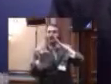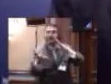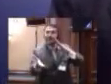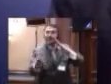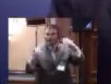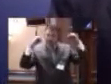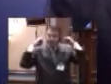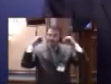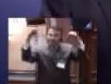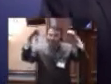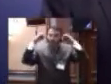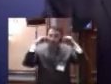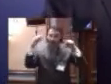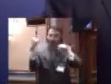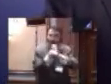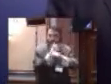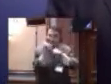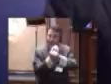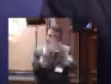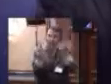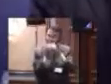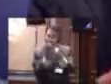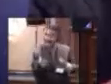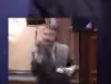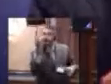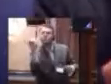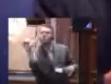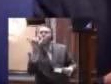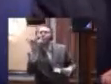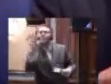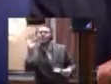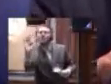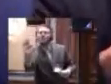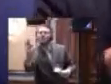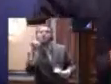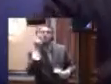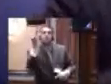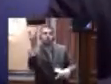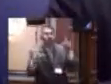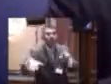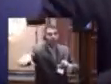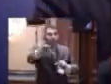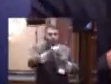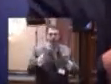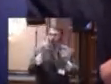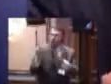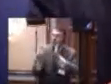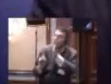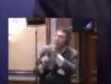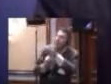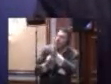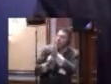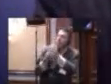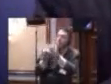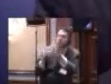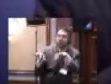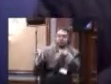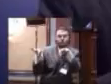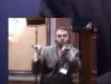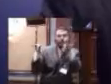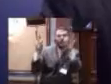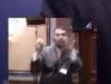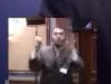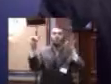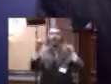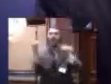revolución y que vamos a tener que reconceptualizar, buscar nuevos conceptos para esta palabra, porque